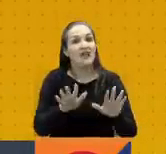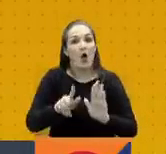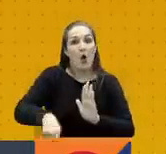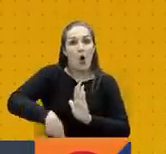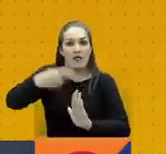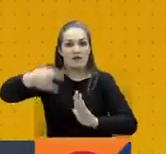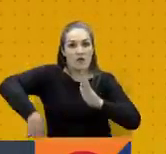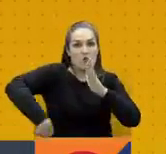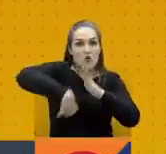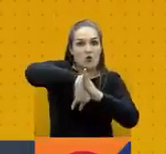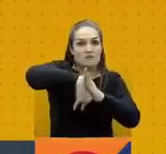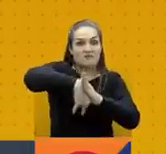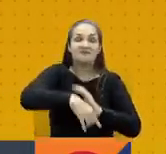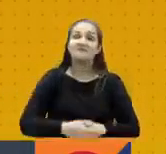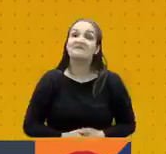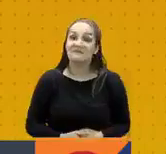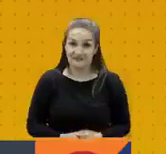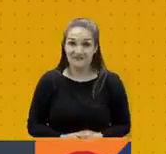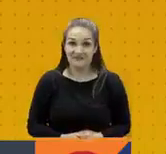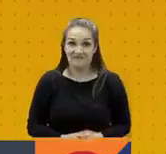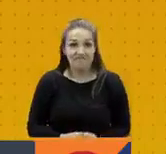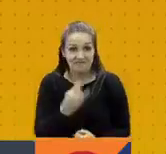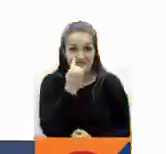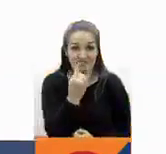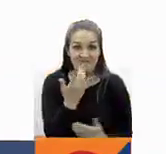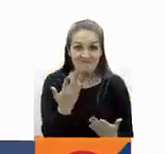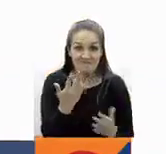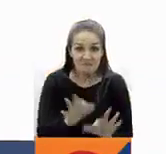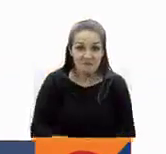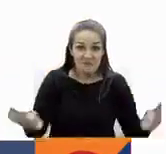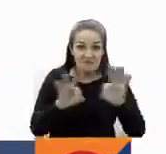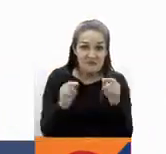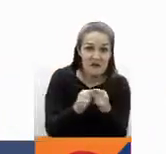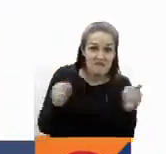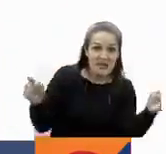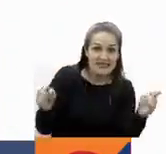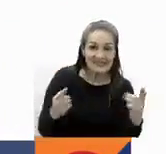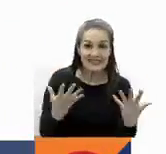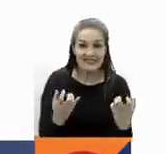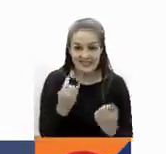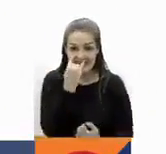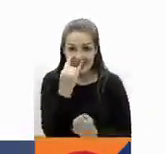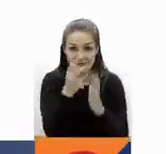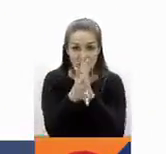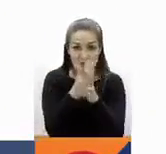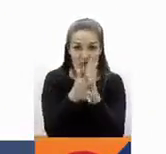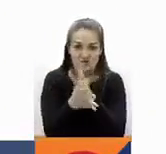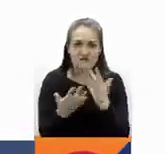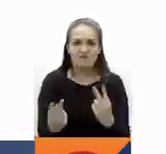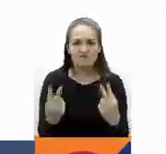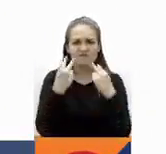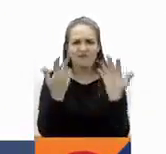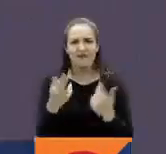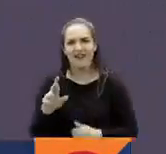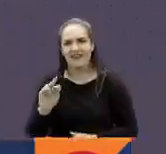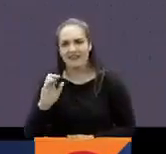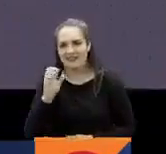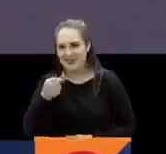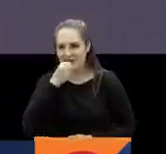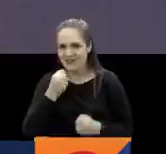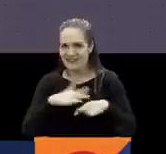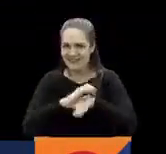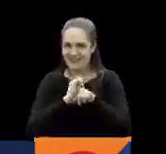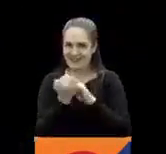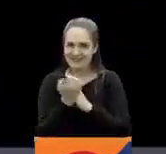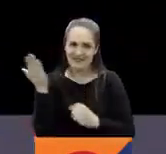hoja de vida y muy importante si quiere seguir informado 24/7 nos puede seguir en todas las redes sociales como rtvce